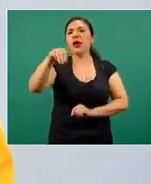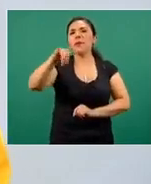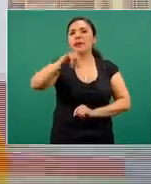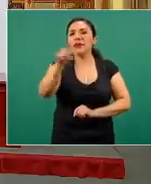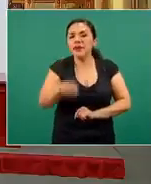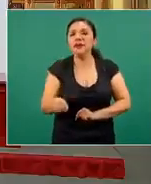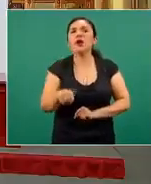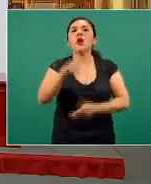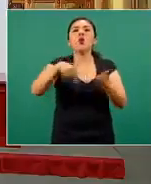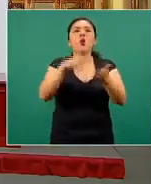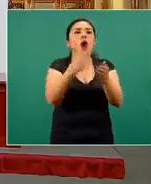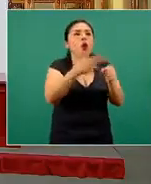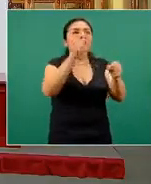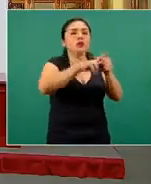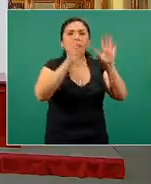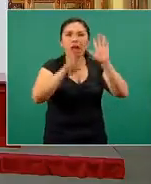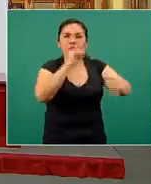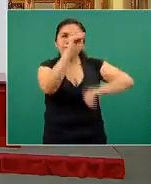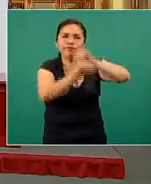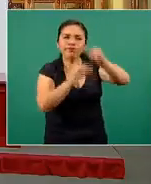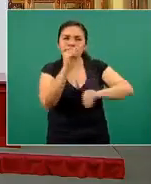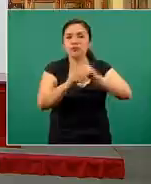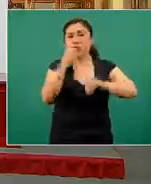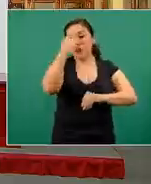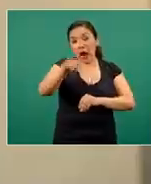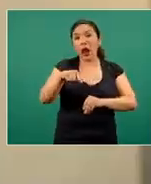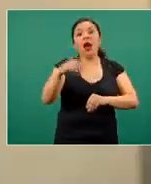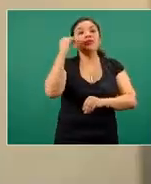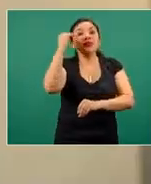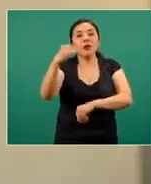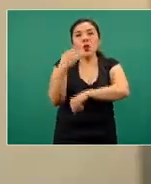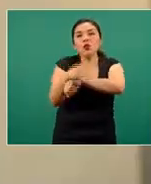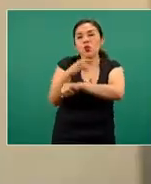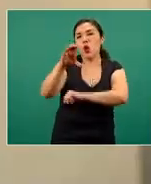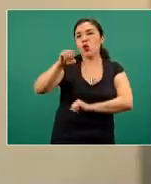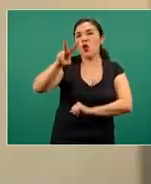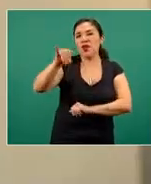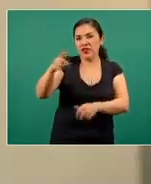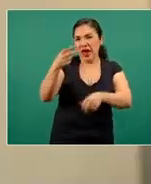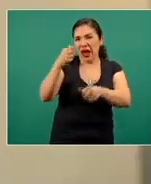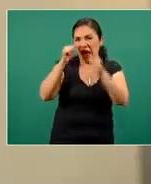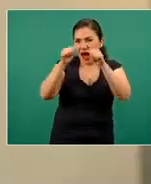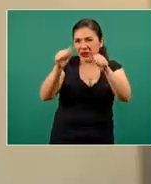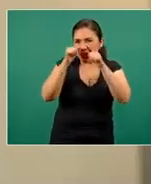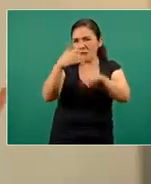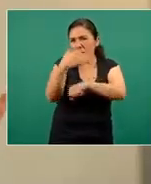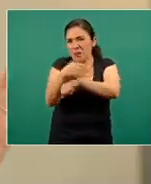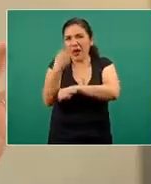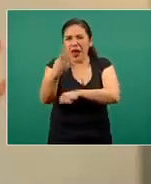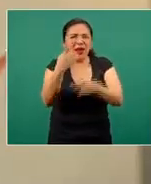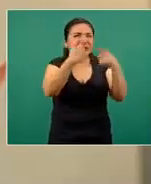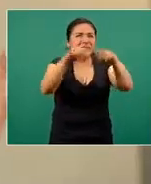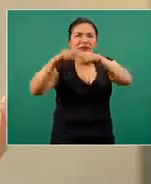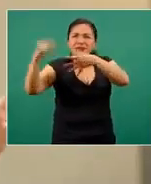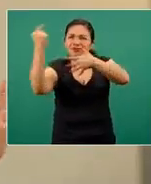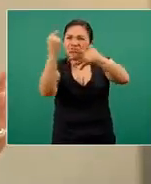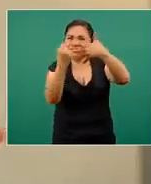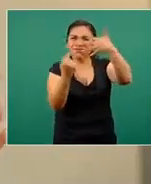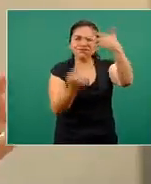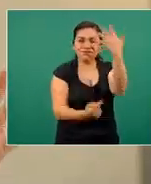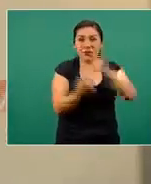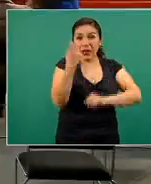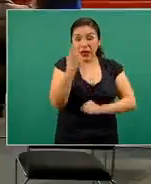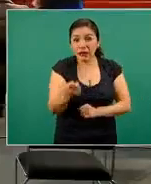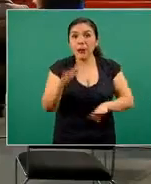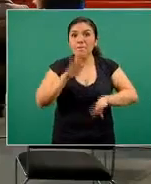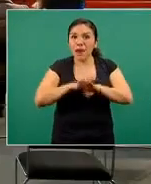unidades hospitalarias reconvertidas, las unidades temporales COVID y un conjunto de elementos